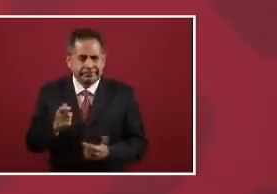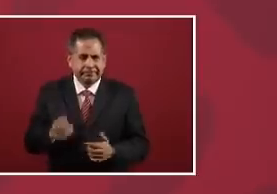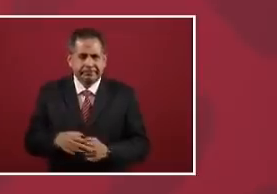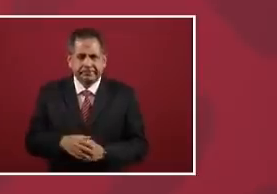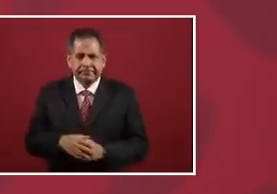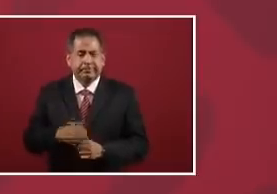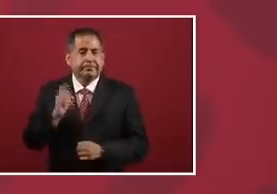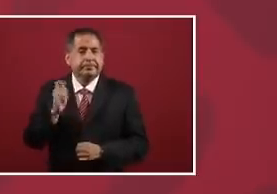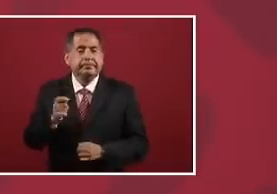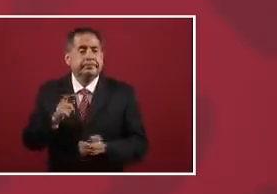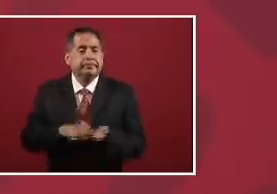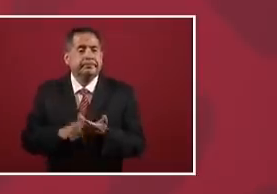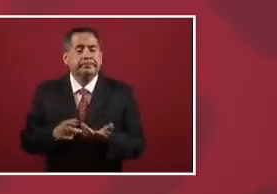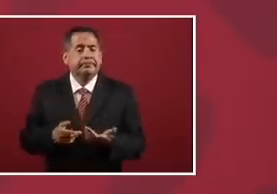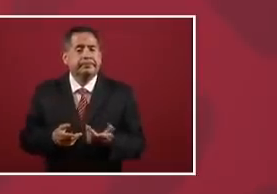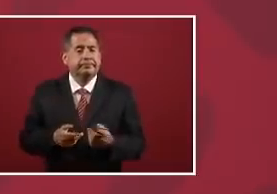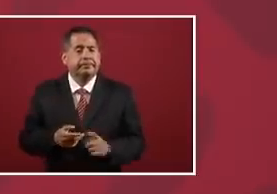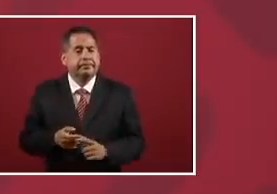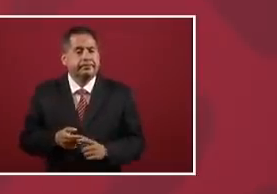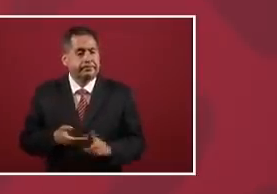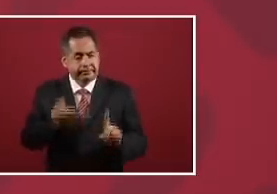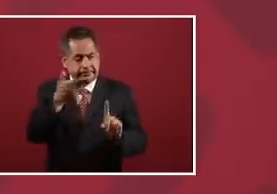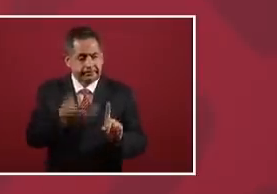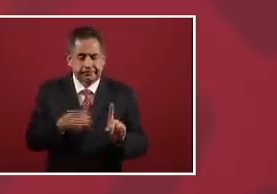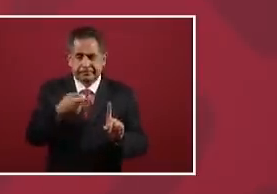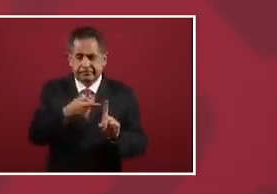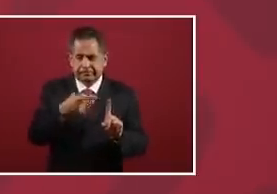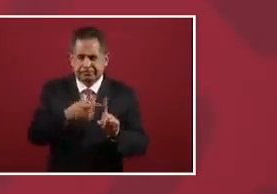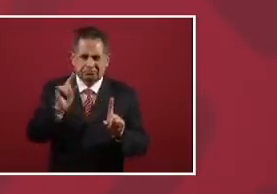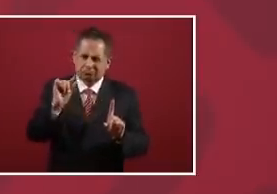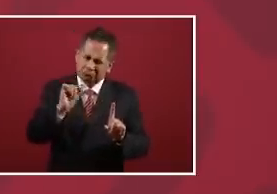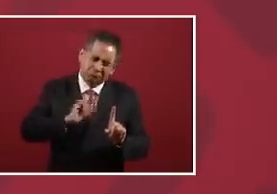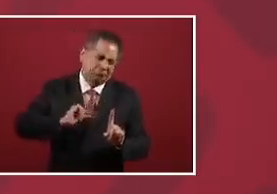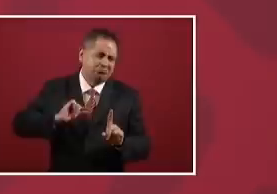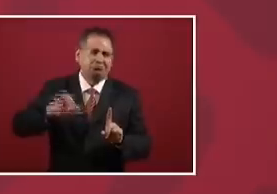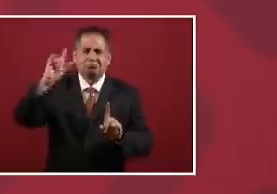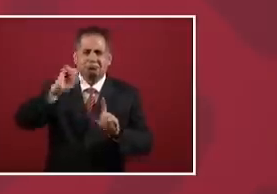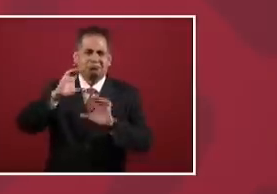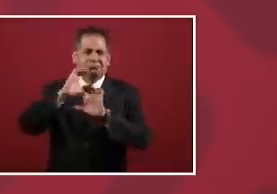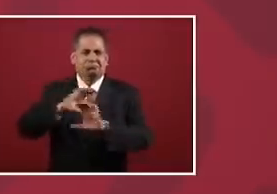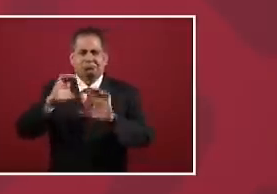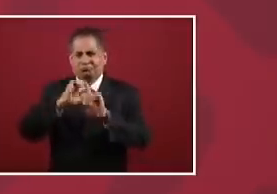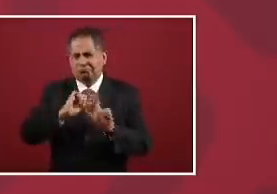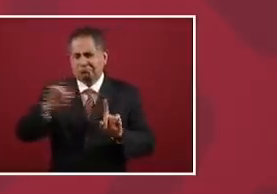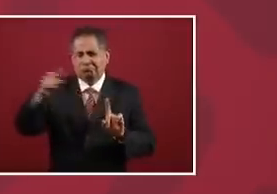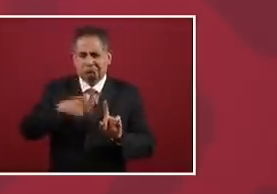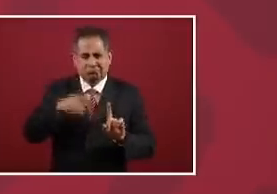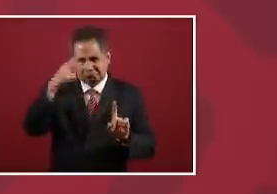se trata de un artista.